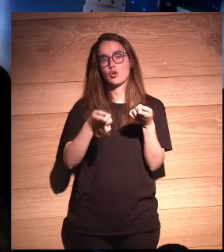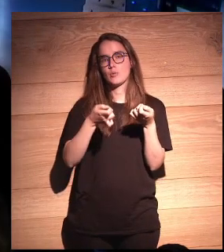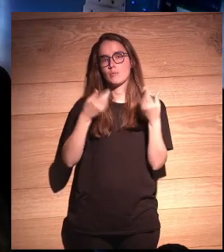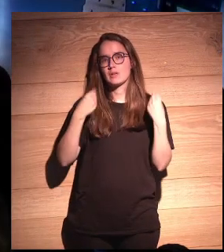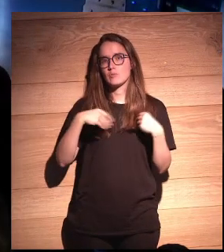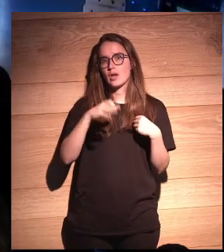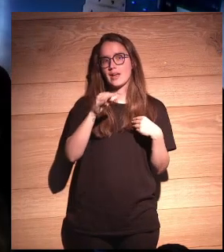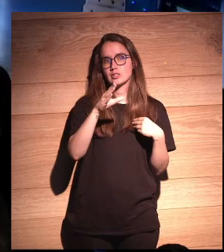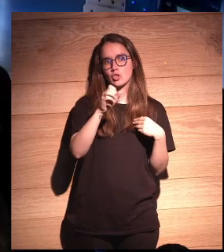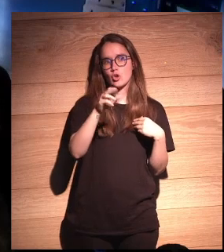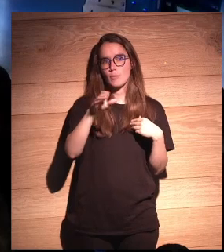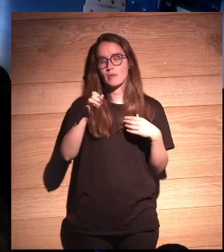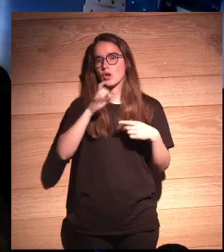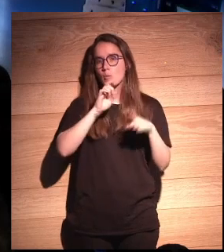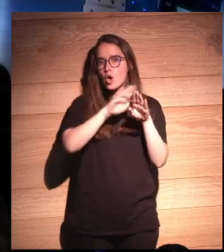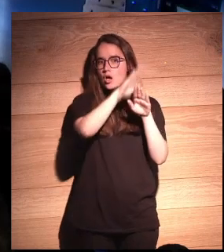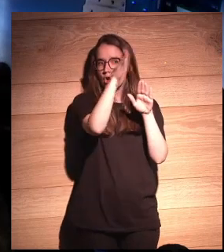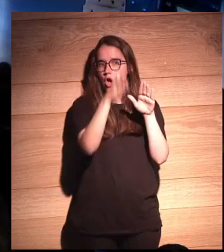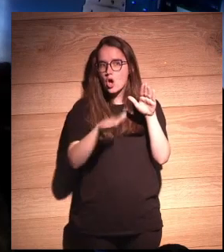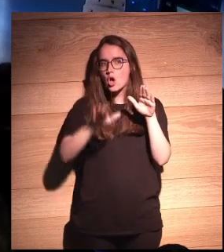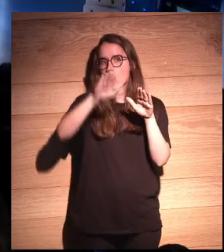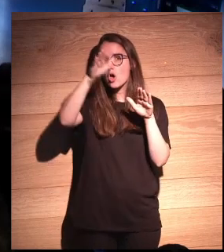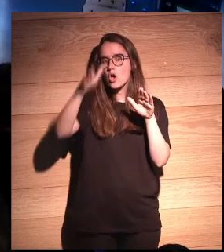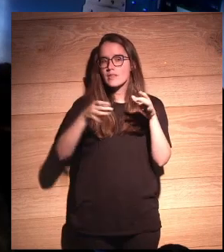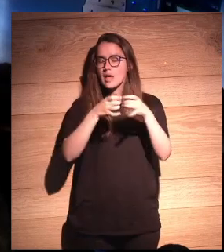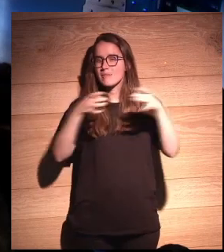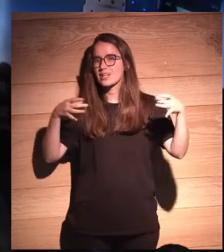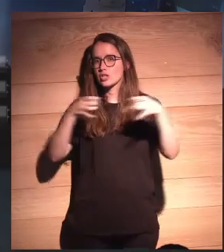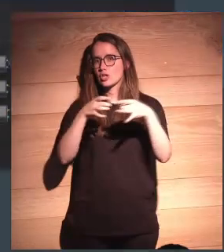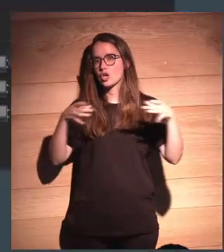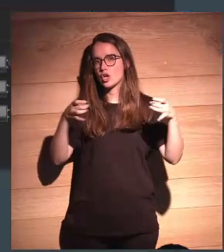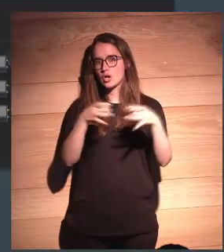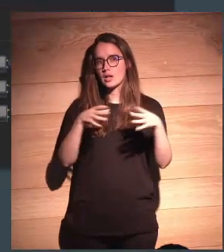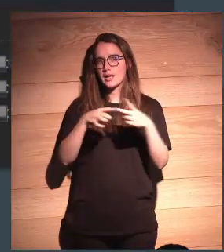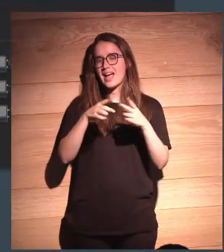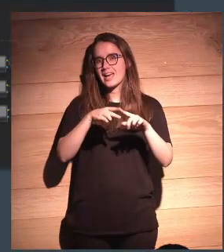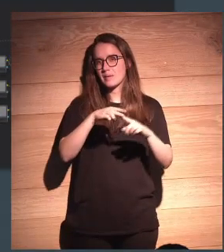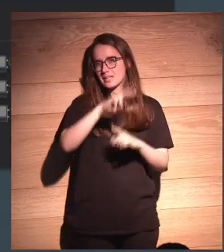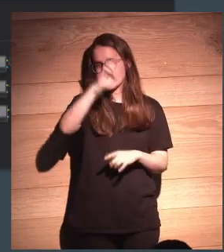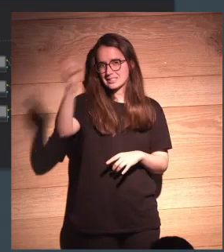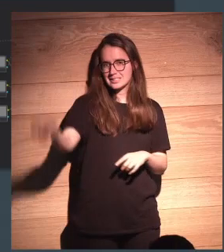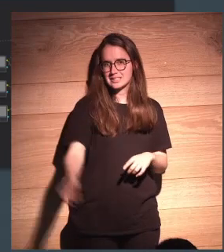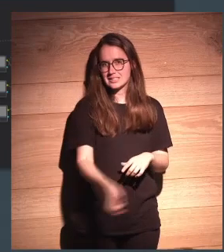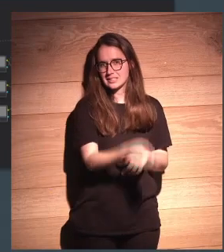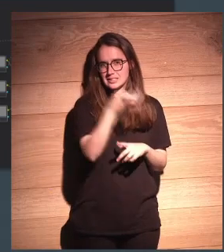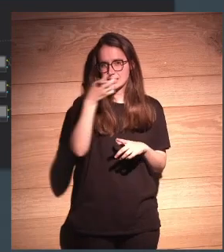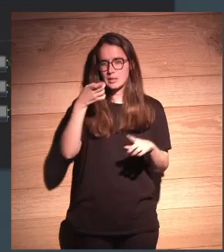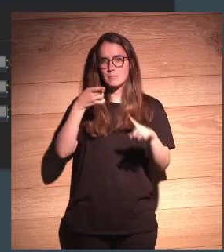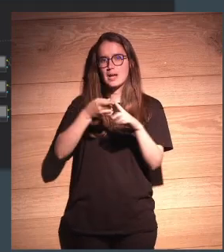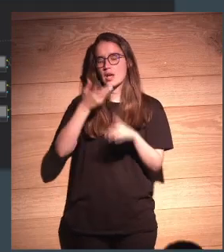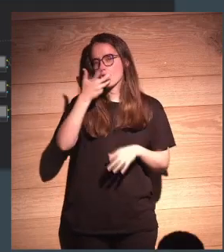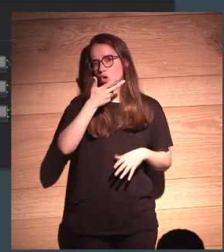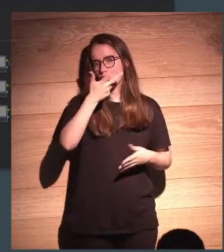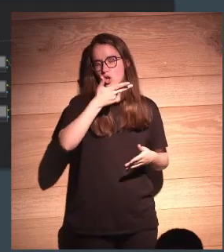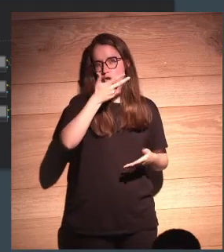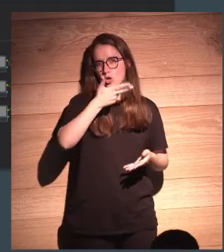como son los scopes, con forma de onda, vectorescopio, diferentes herramientas de color